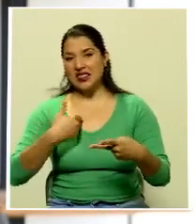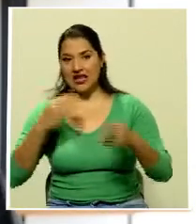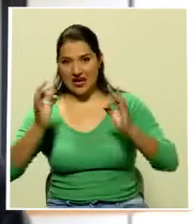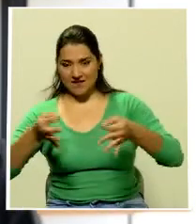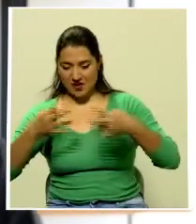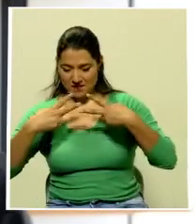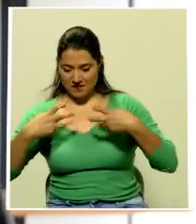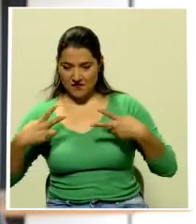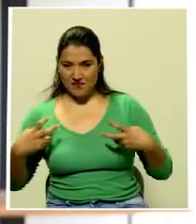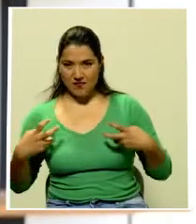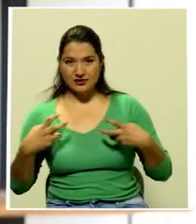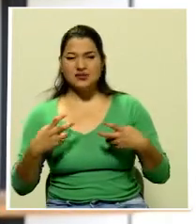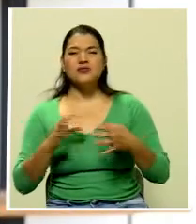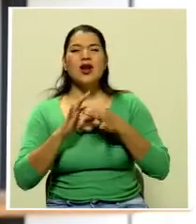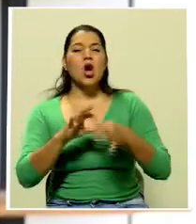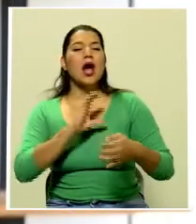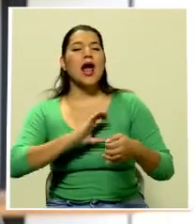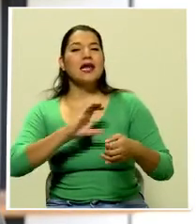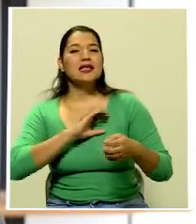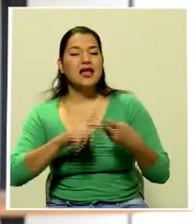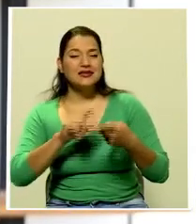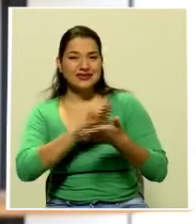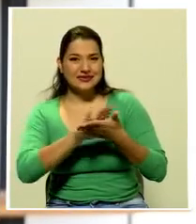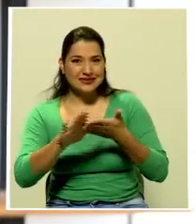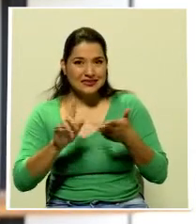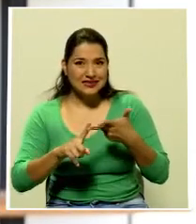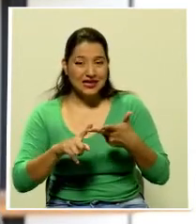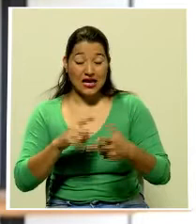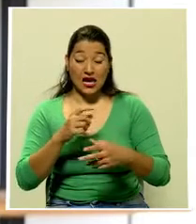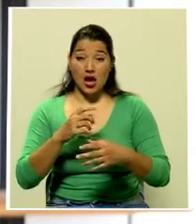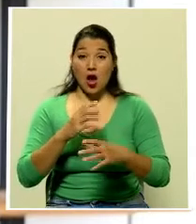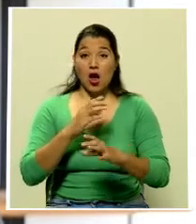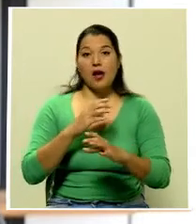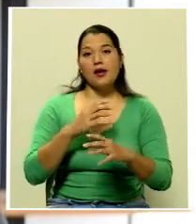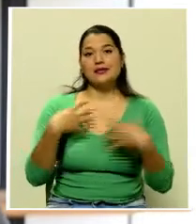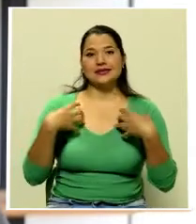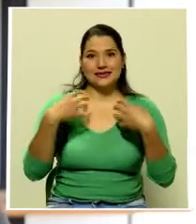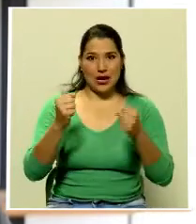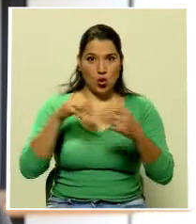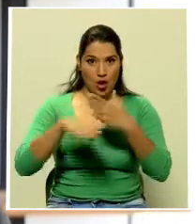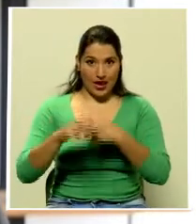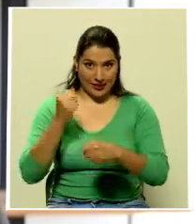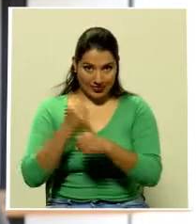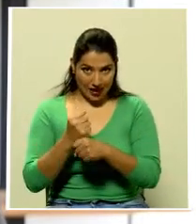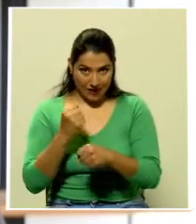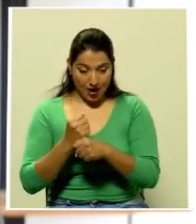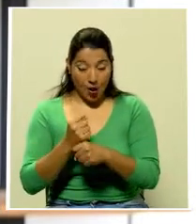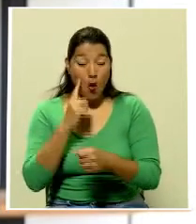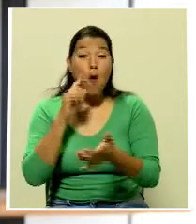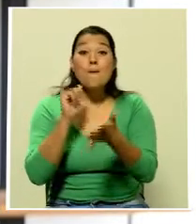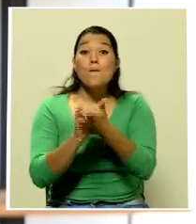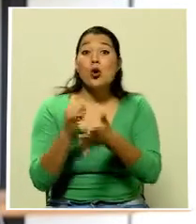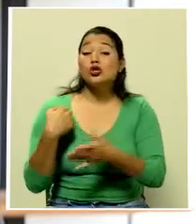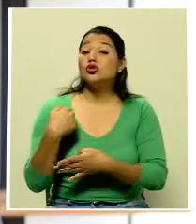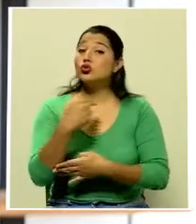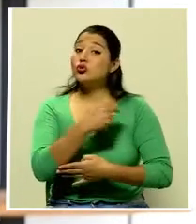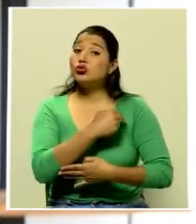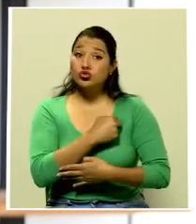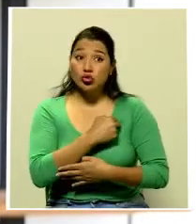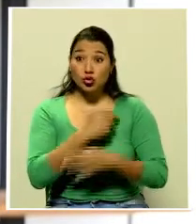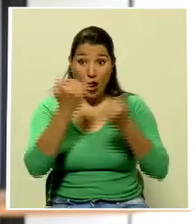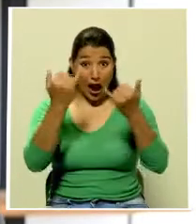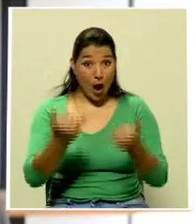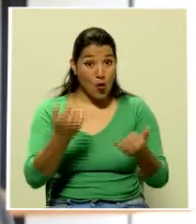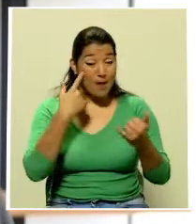de calidad, higiene y salud ocupacional. De esta forma ponemos al servicio de todas las empresas del